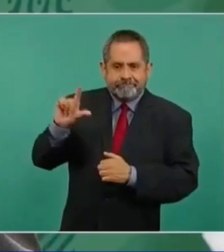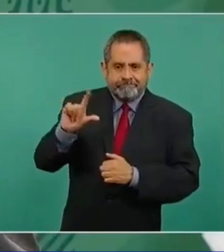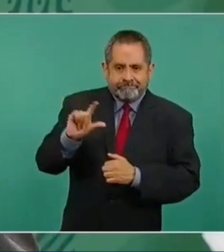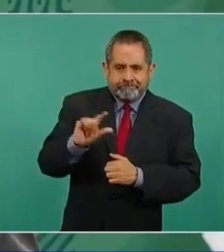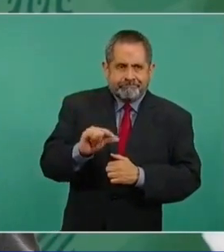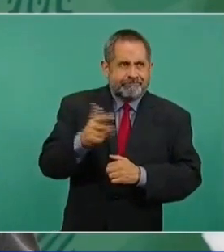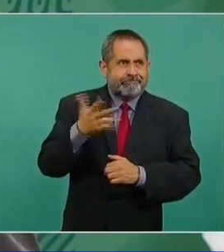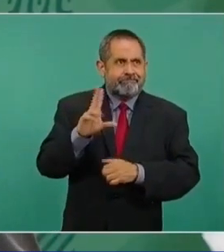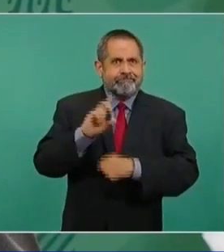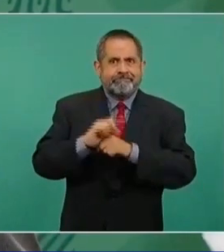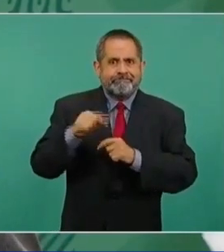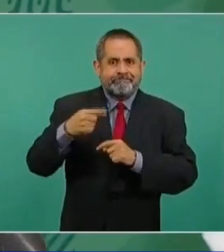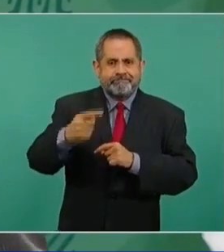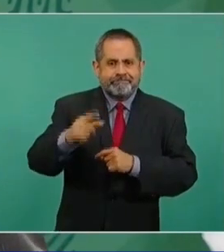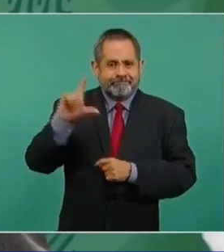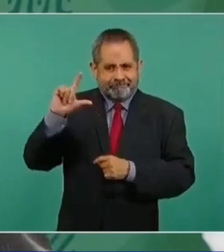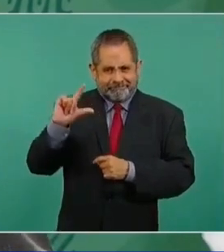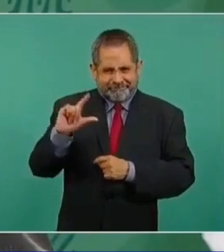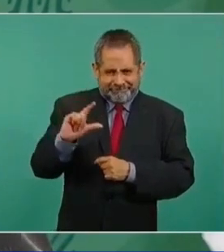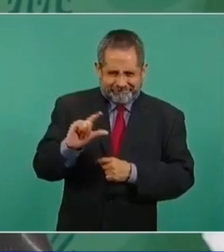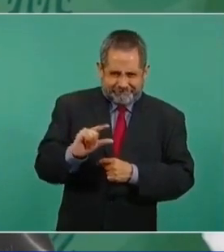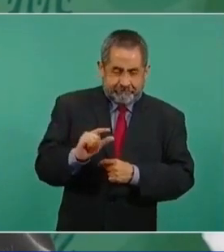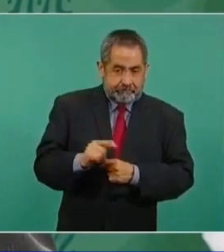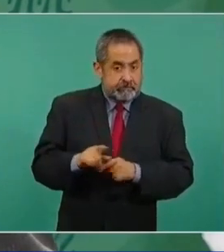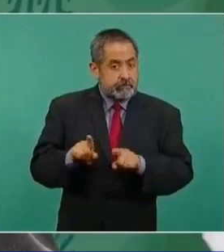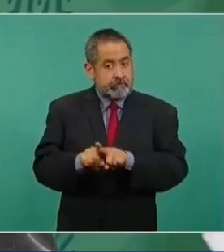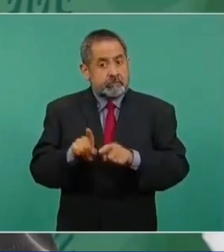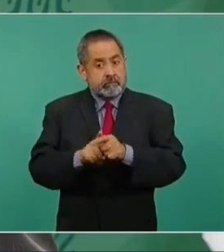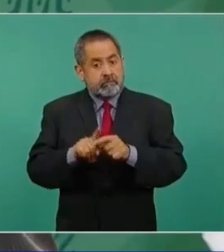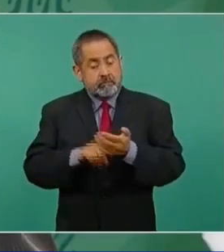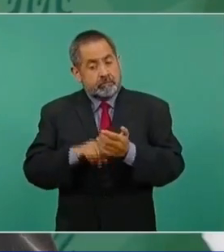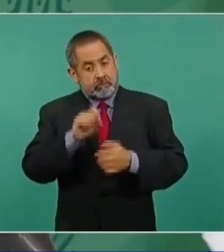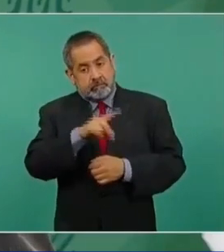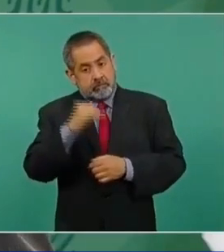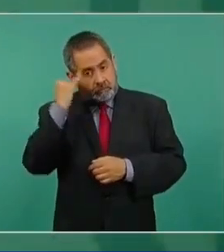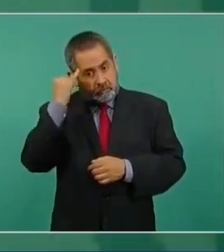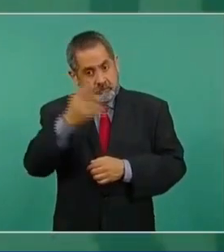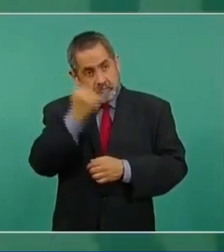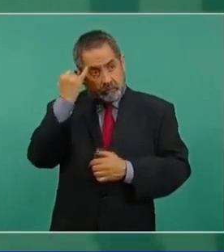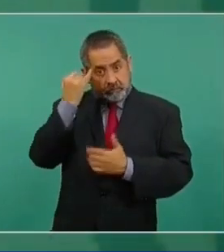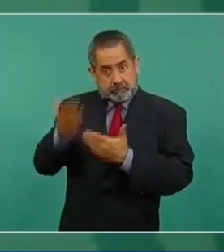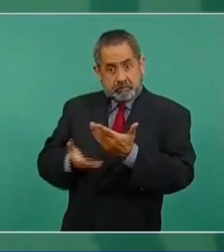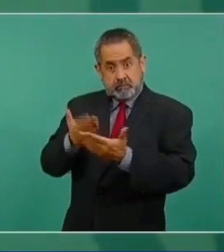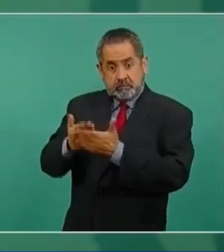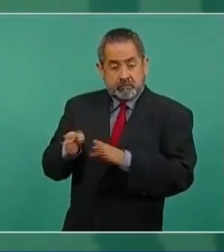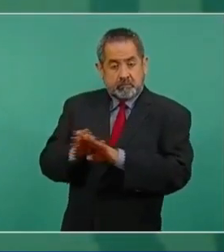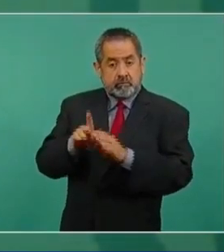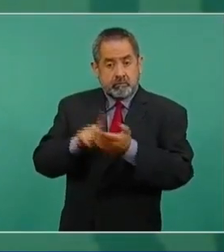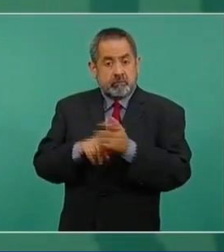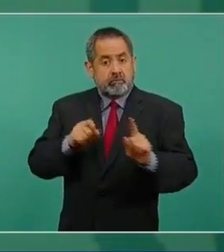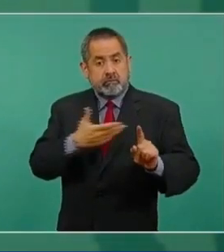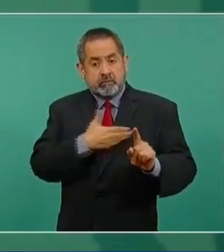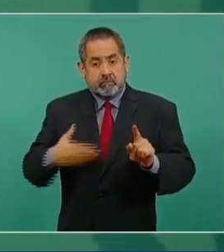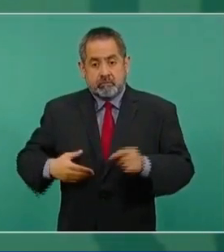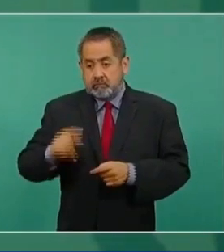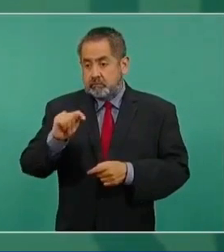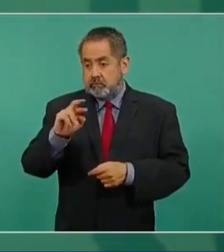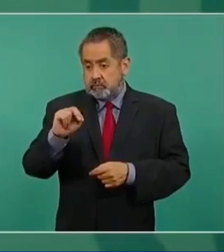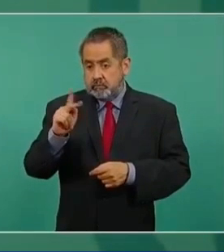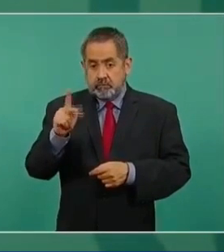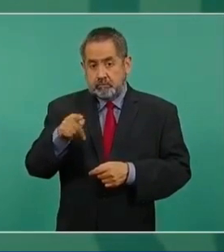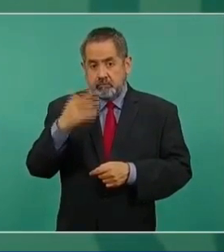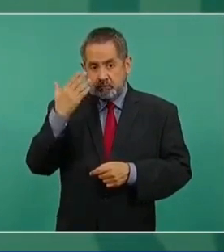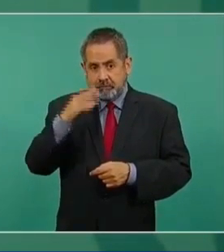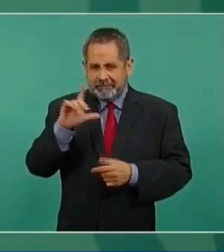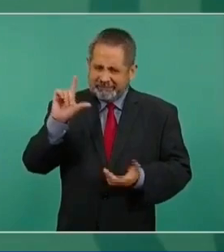días, y como lo planteó o como lo estaba previendo el presidente Trump,